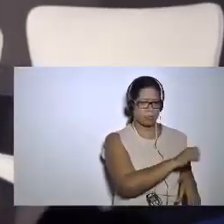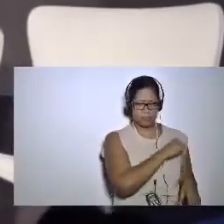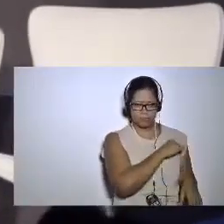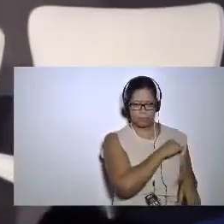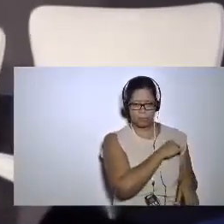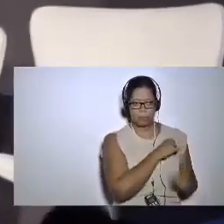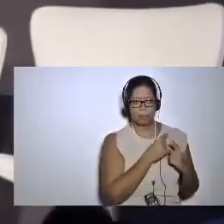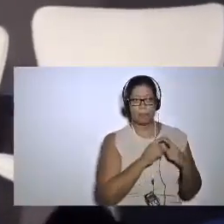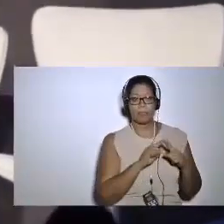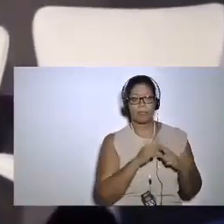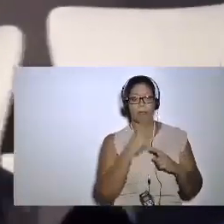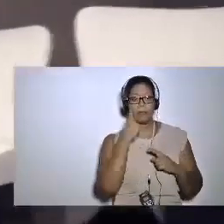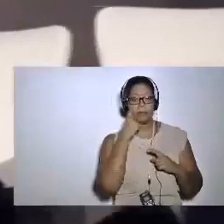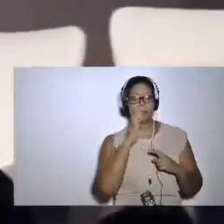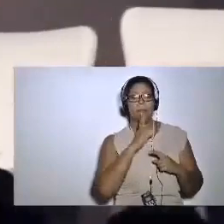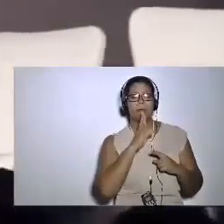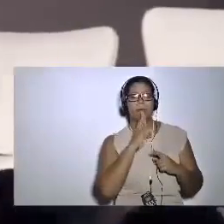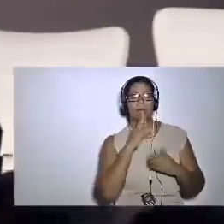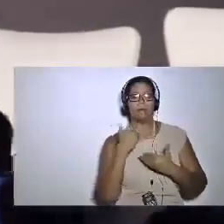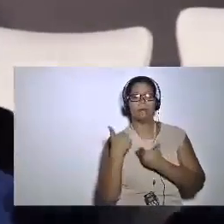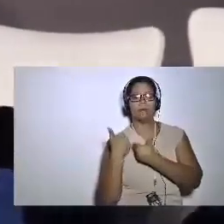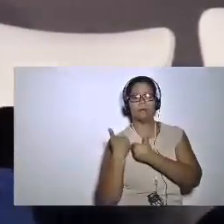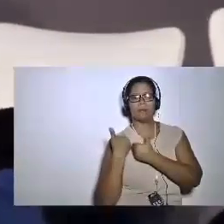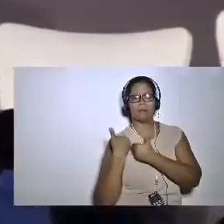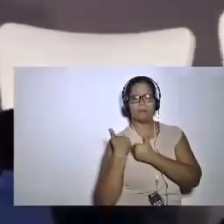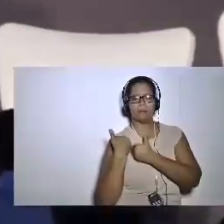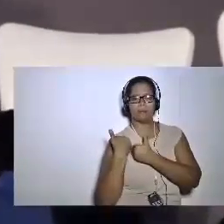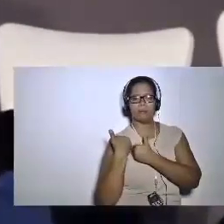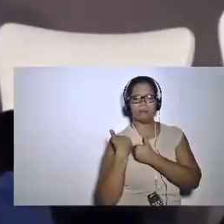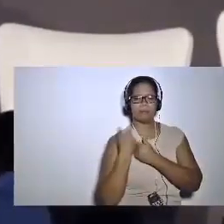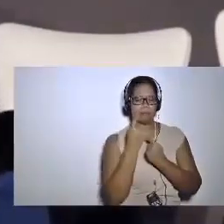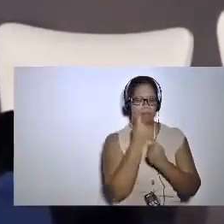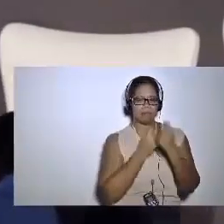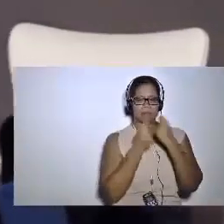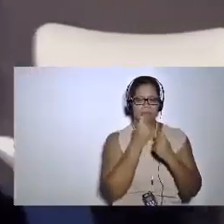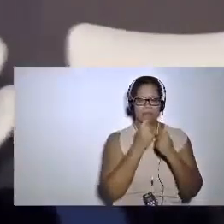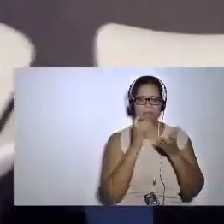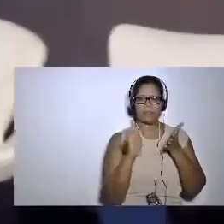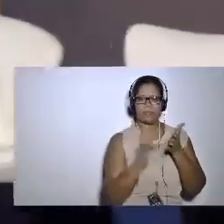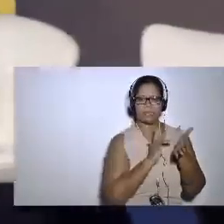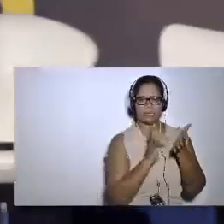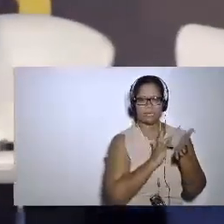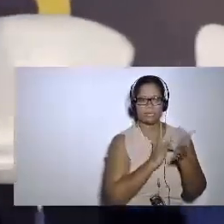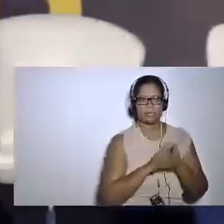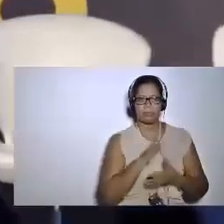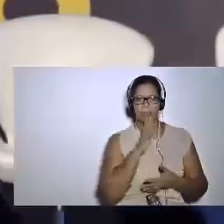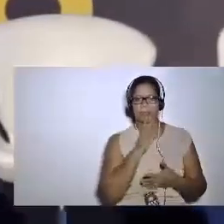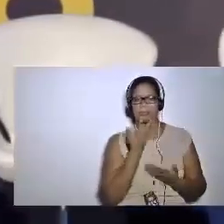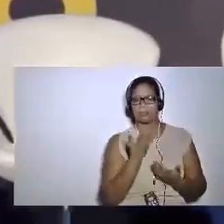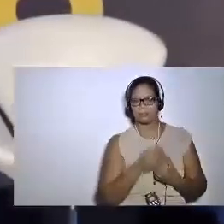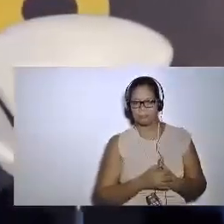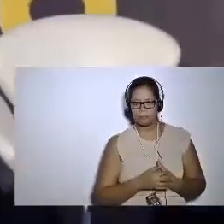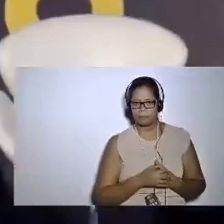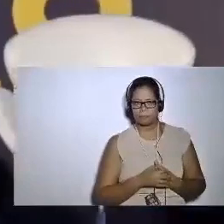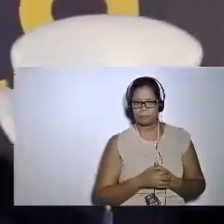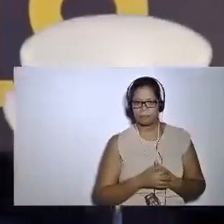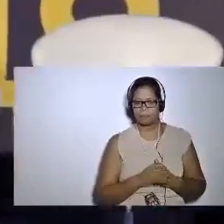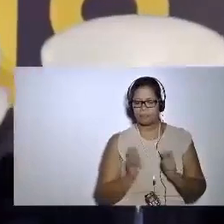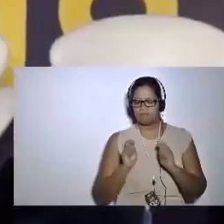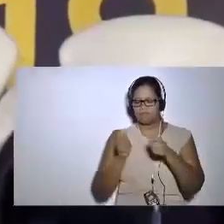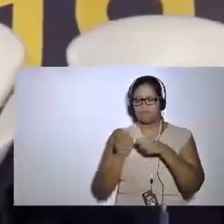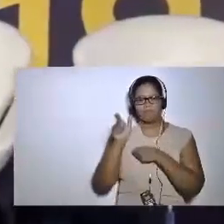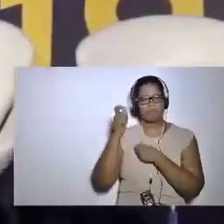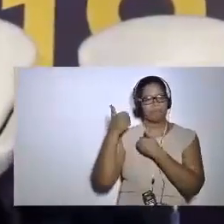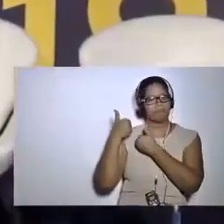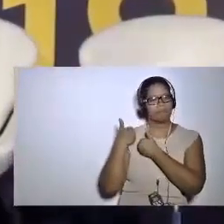va a conducir? ¿Quién va a dirigir esa economía digital? Algunos conferencistas mencionaron, hicieron